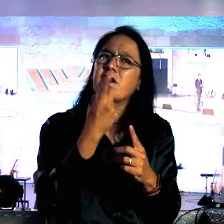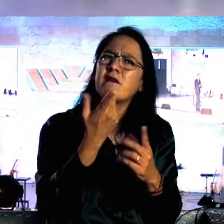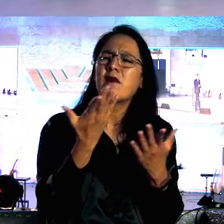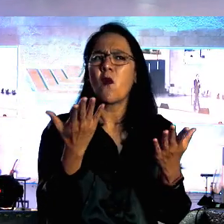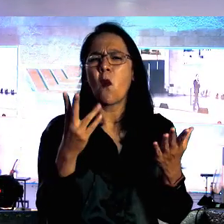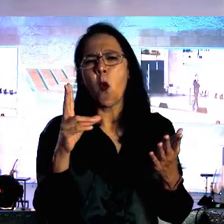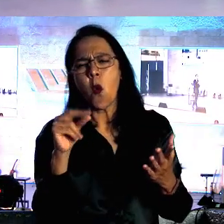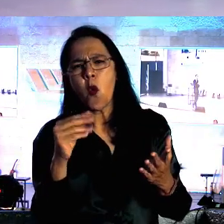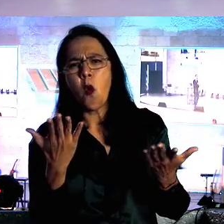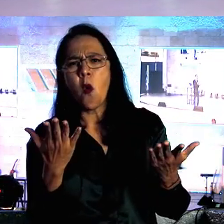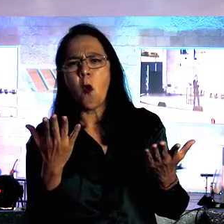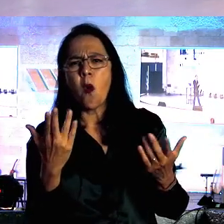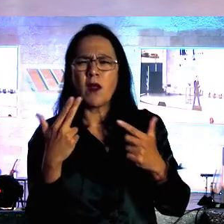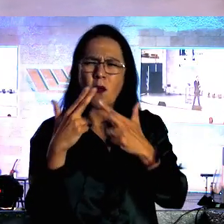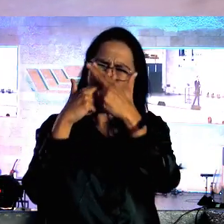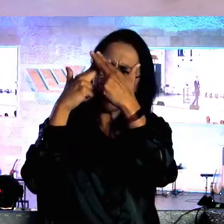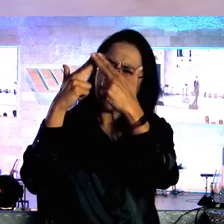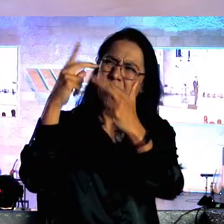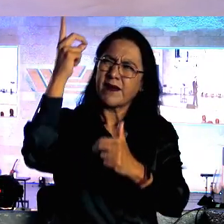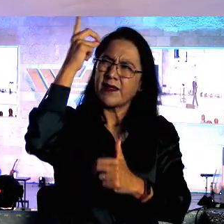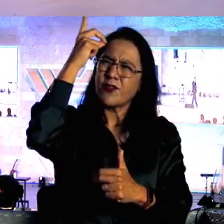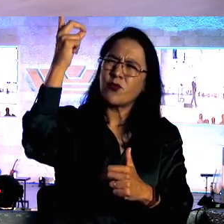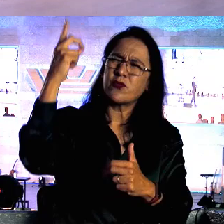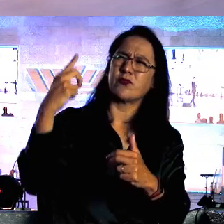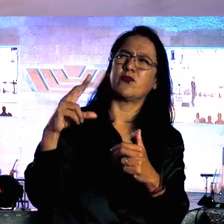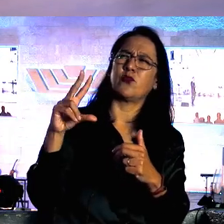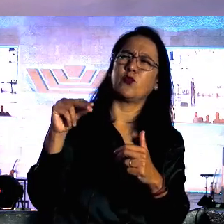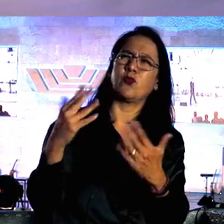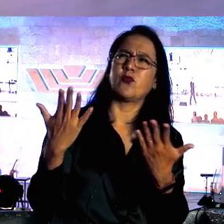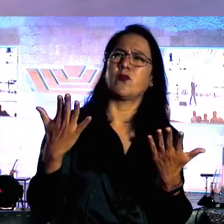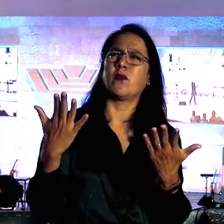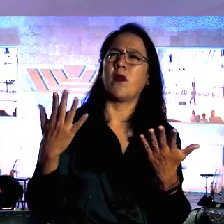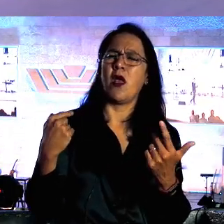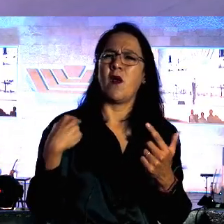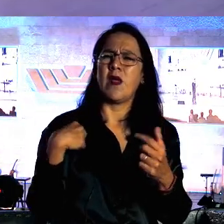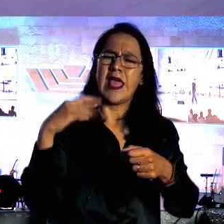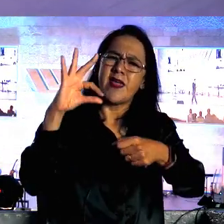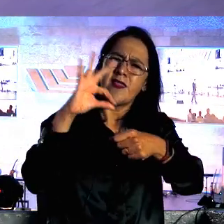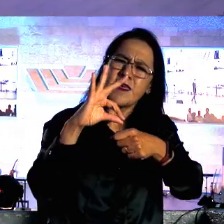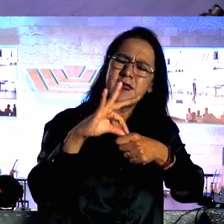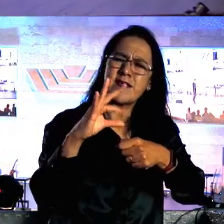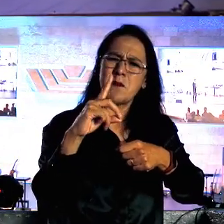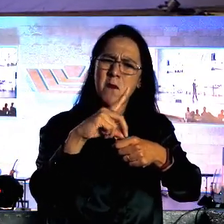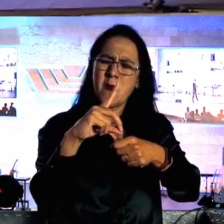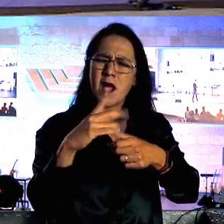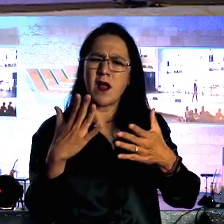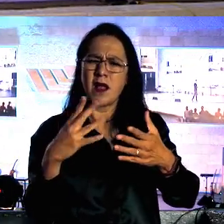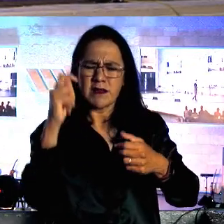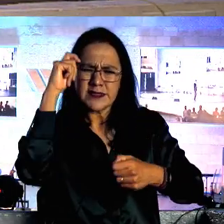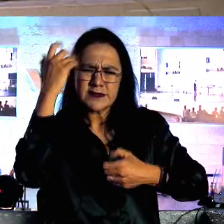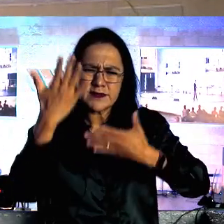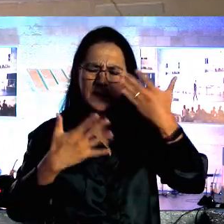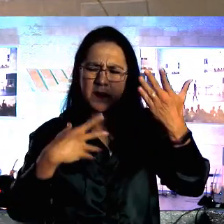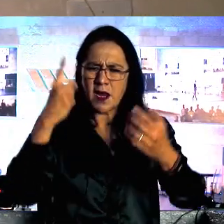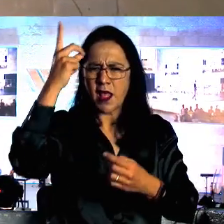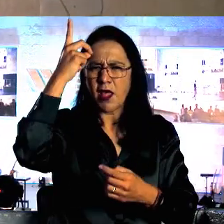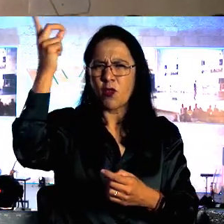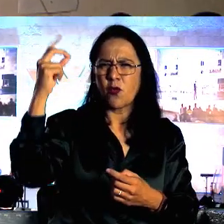si había que honrarlo o no si había que diezmar o no si había que servirlo o no